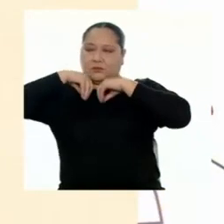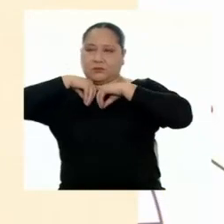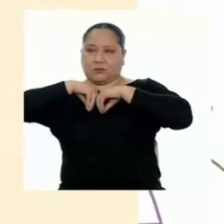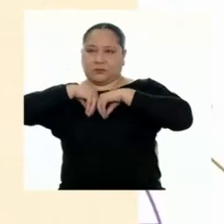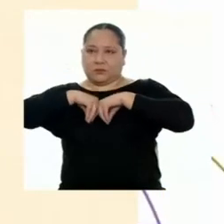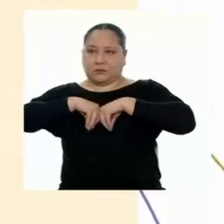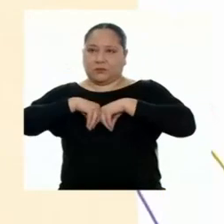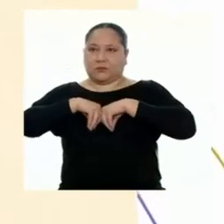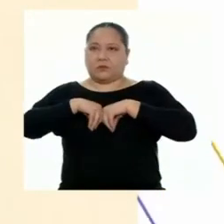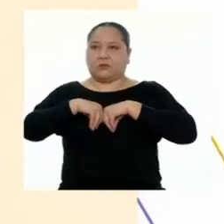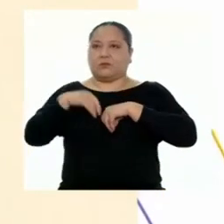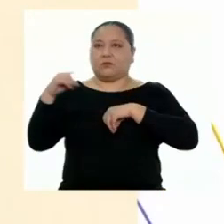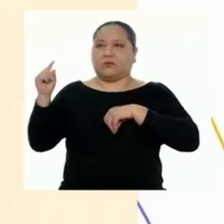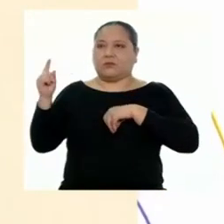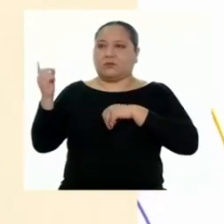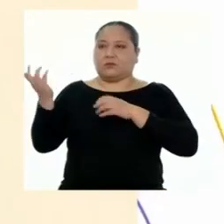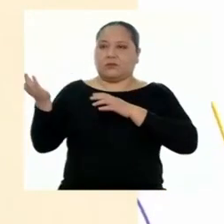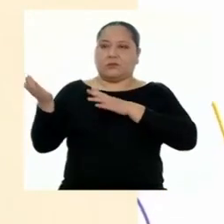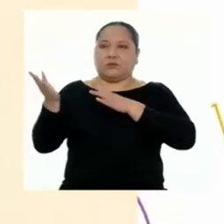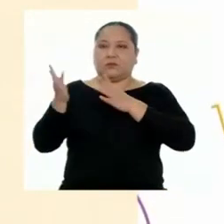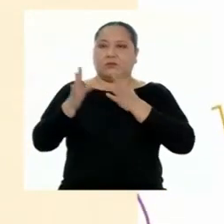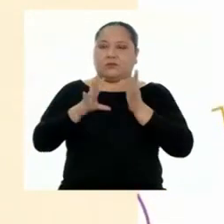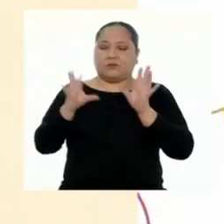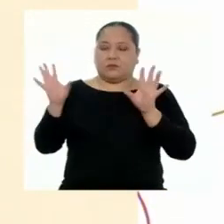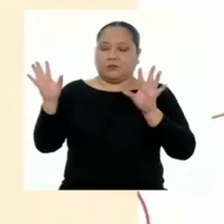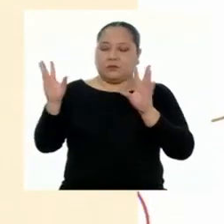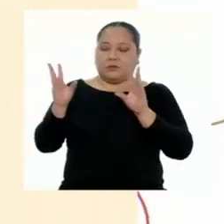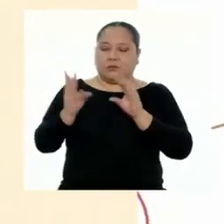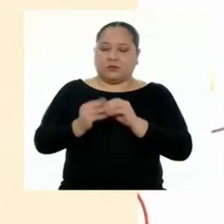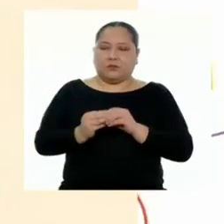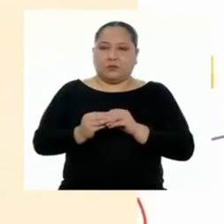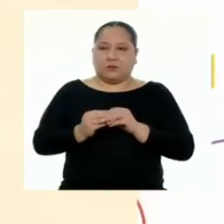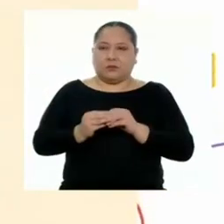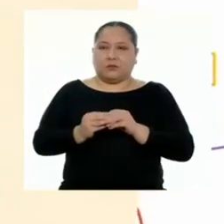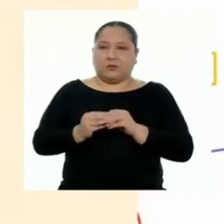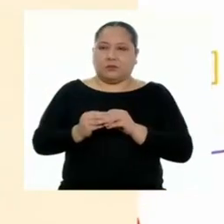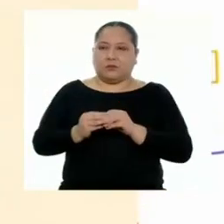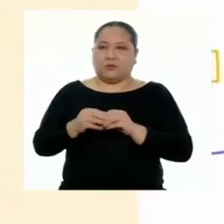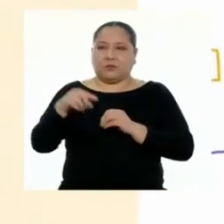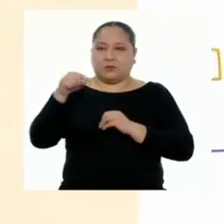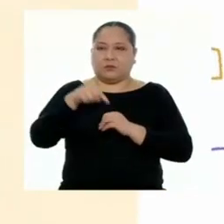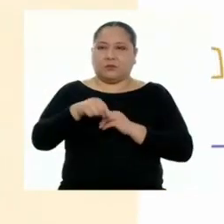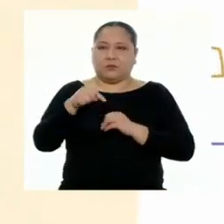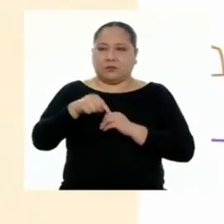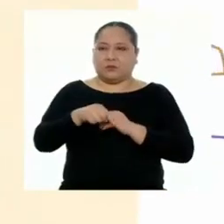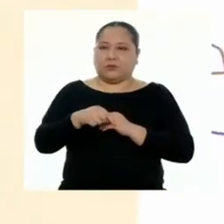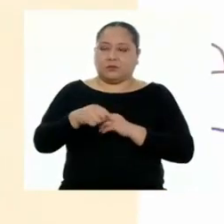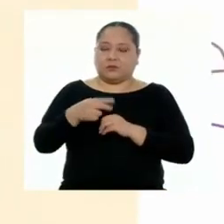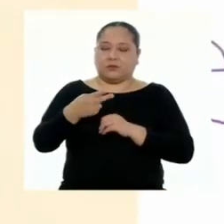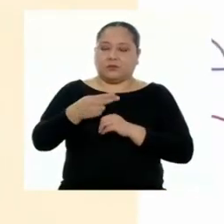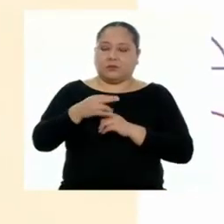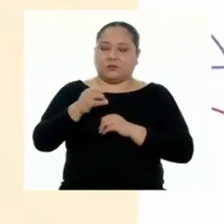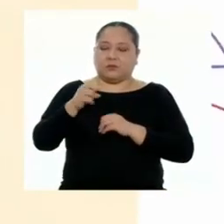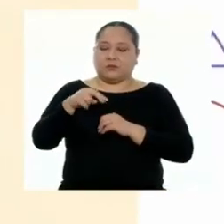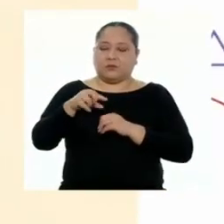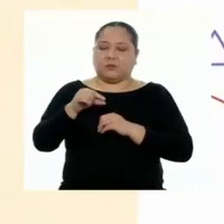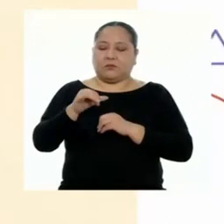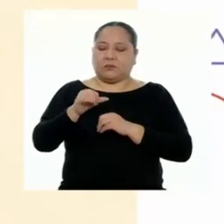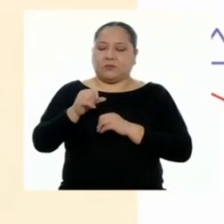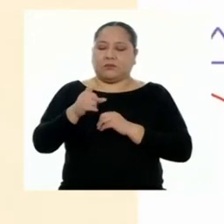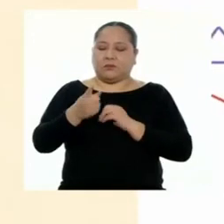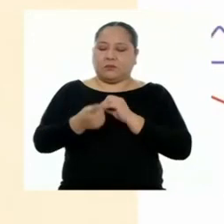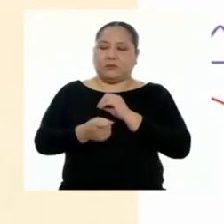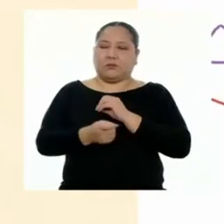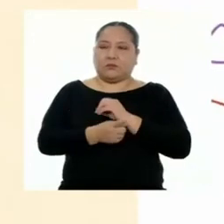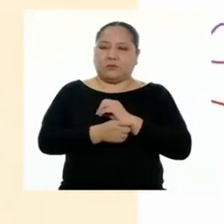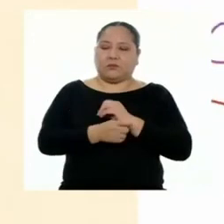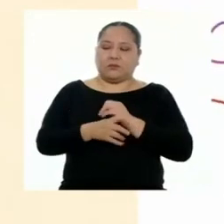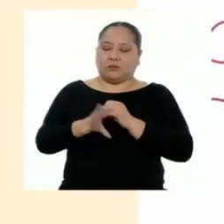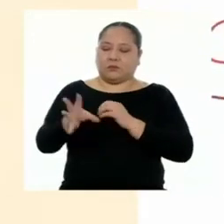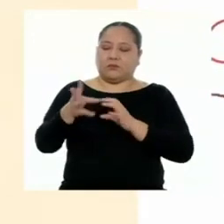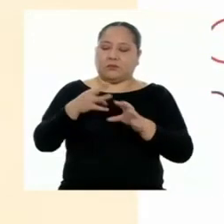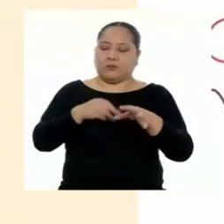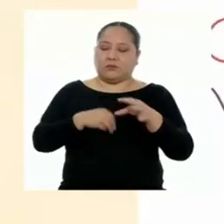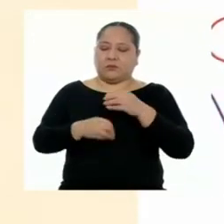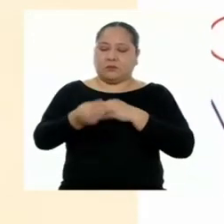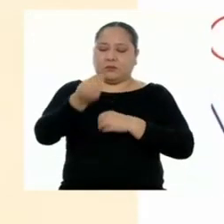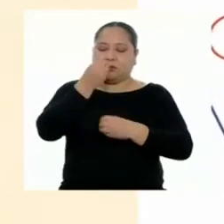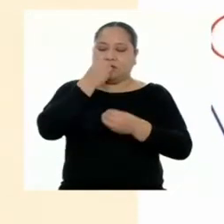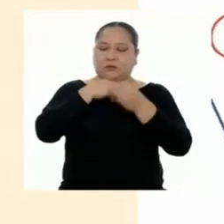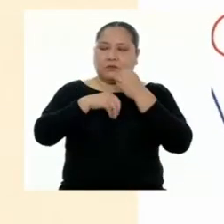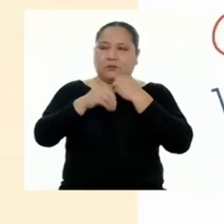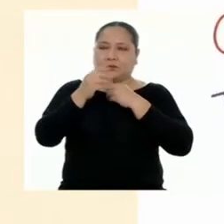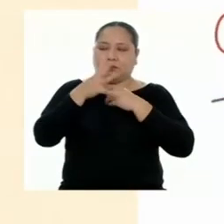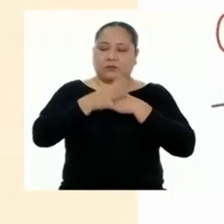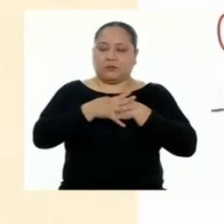estos. Cuando estos mueran, lo transferirán a los descomponedores, que son los últimos en aprovechar la energía.